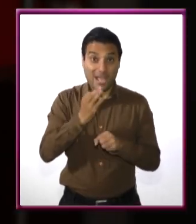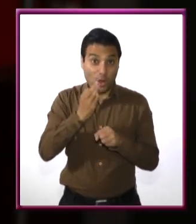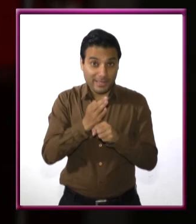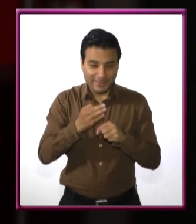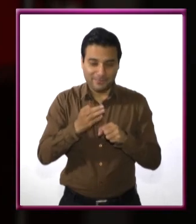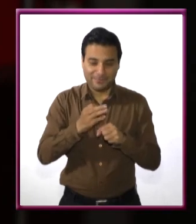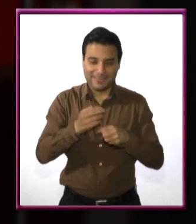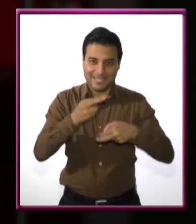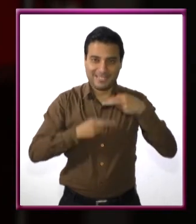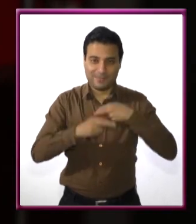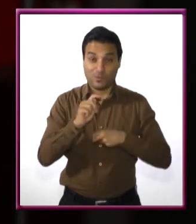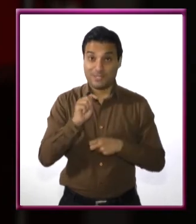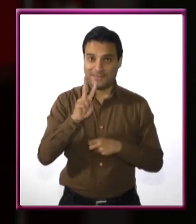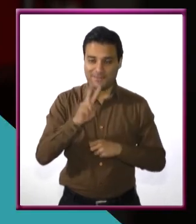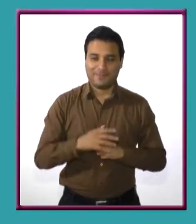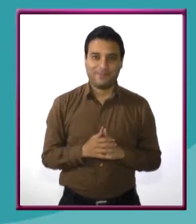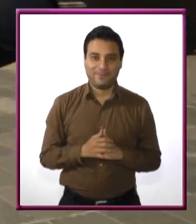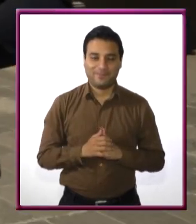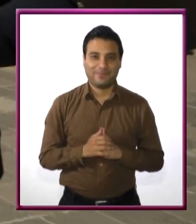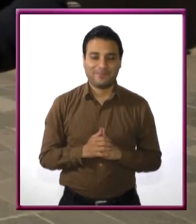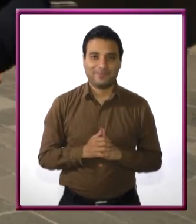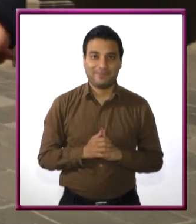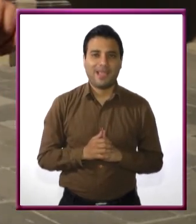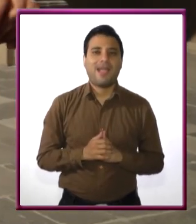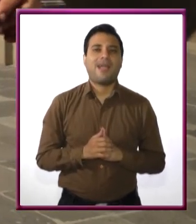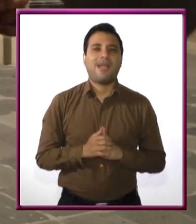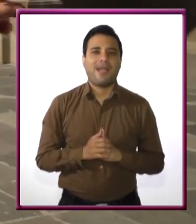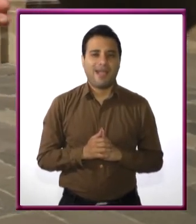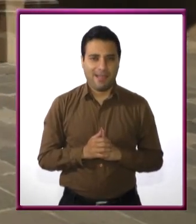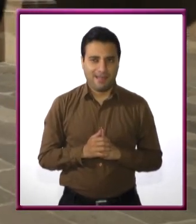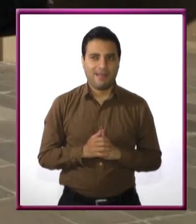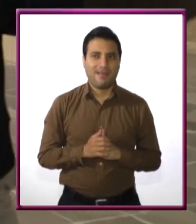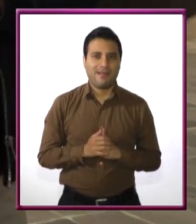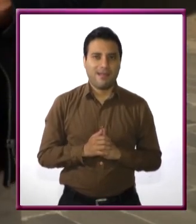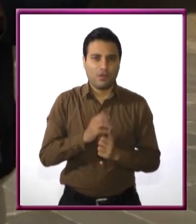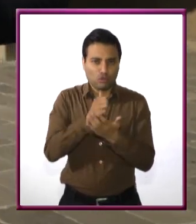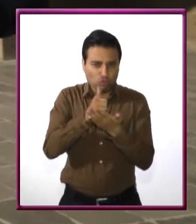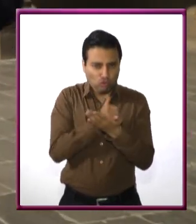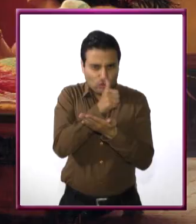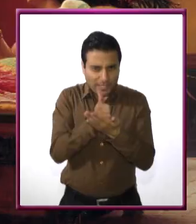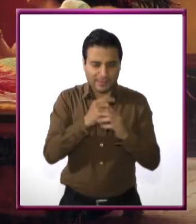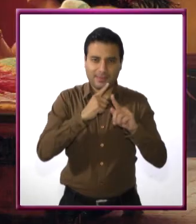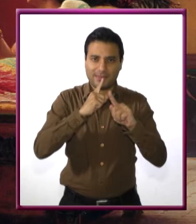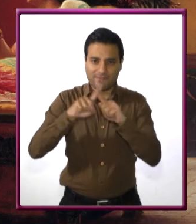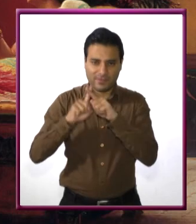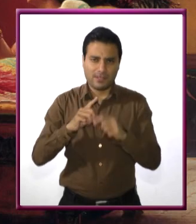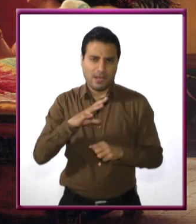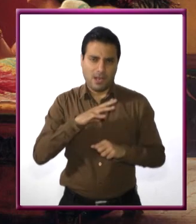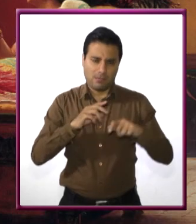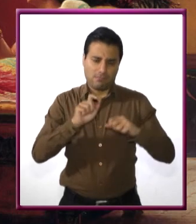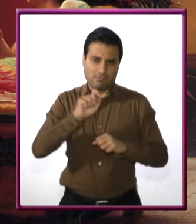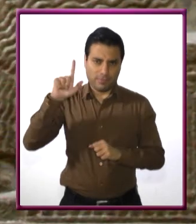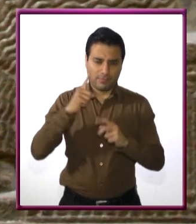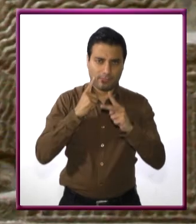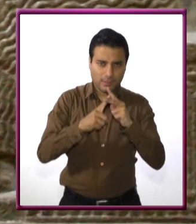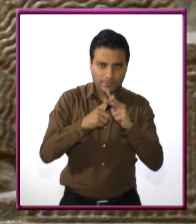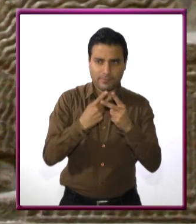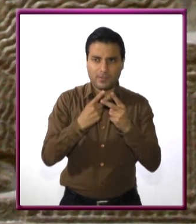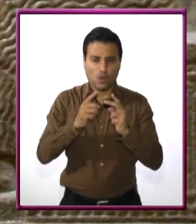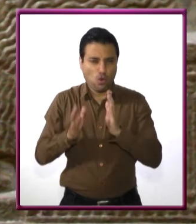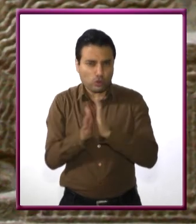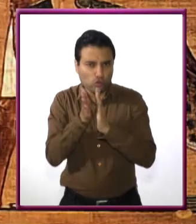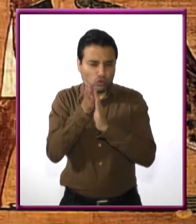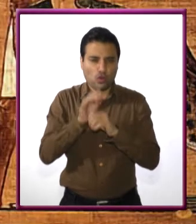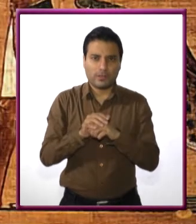Por ahora, regresamos al programa. Oye, pero entonces, ¿en muchas civilizaciones hubo matemáticos, astrónomos,